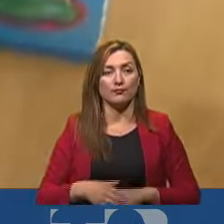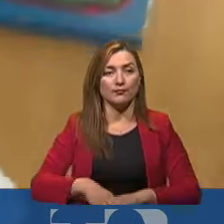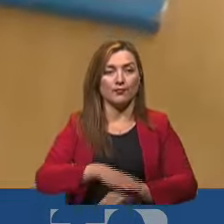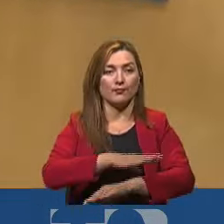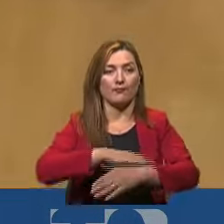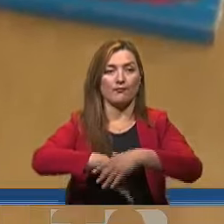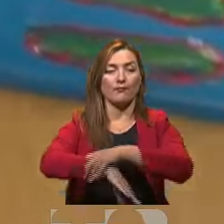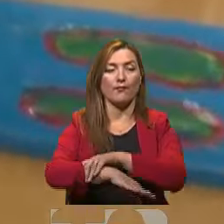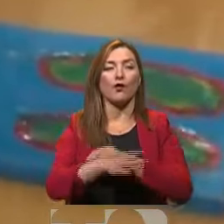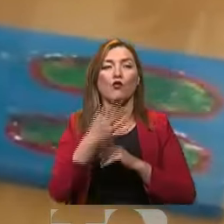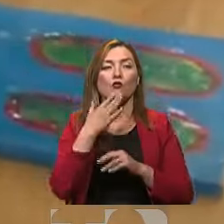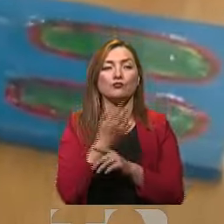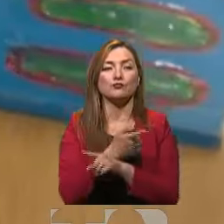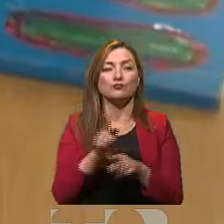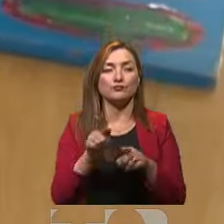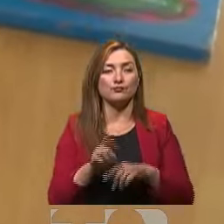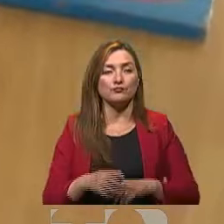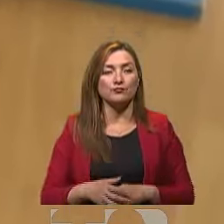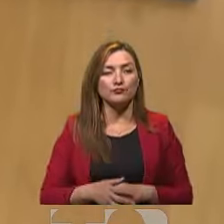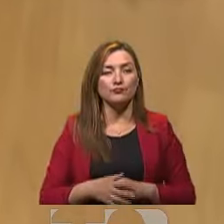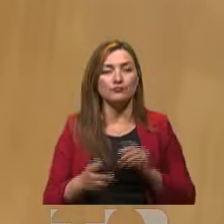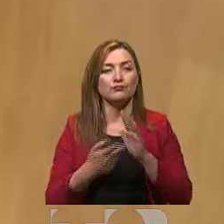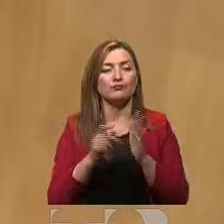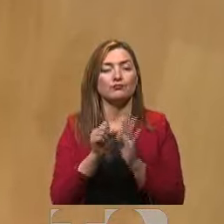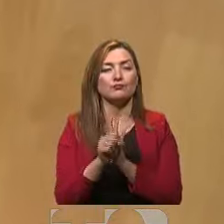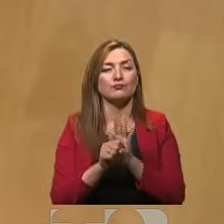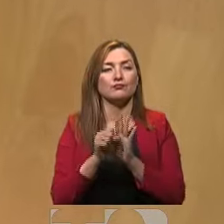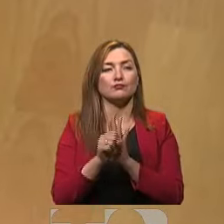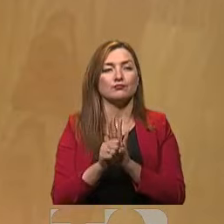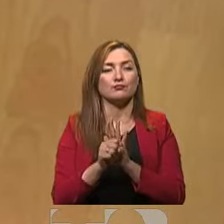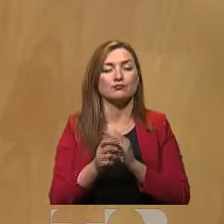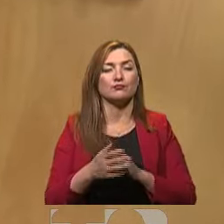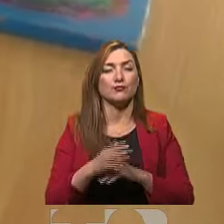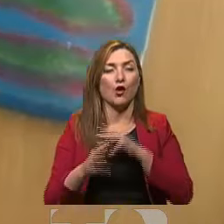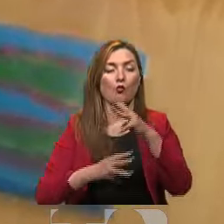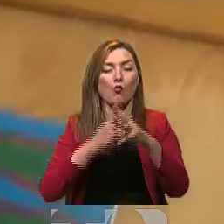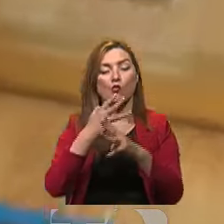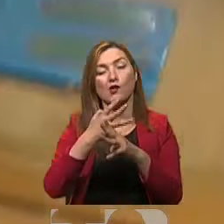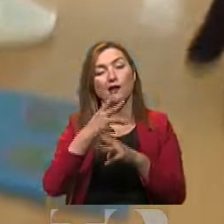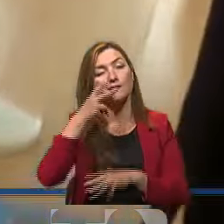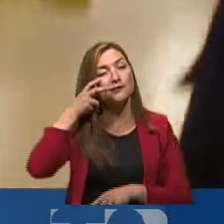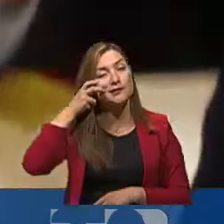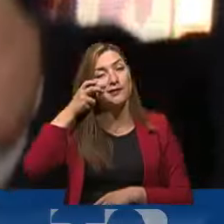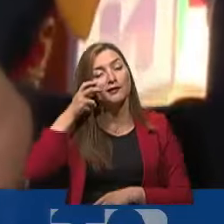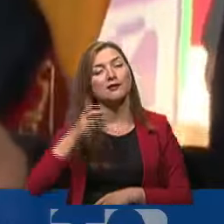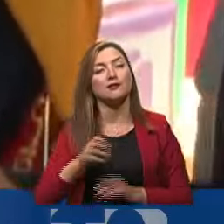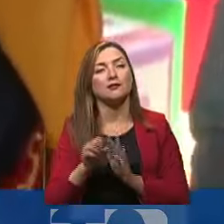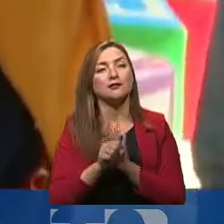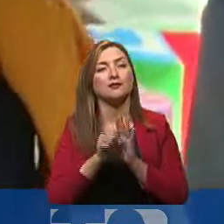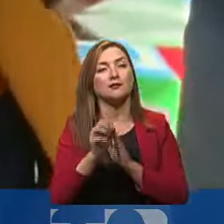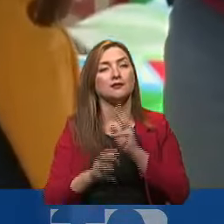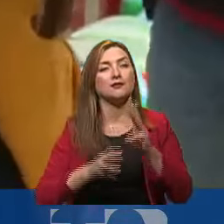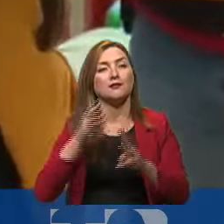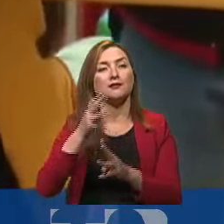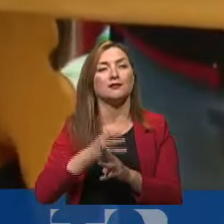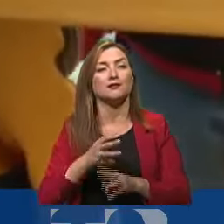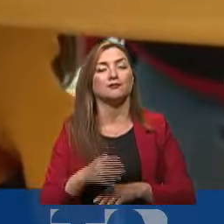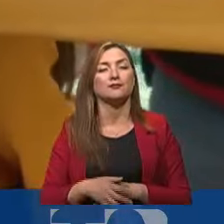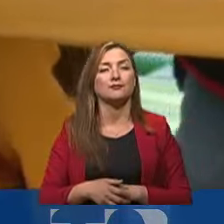distintas porque es el símbolo del mundial del síndrome de Down. Es el símbolo mundial, de hecho, en todo el